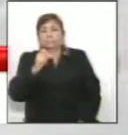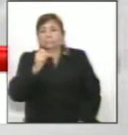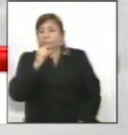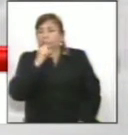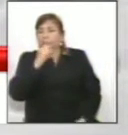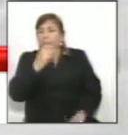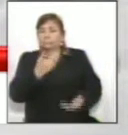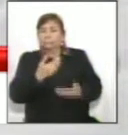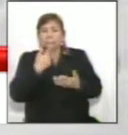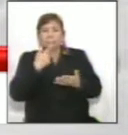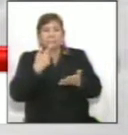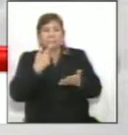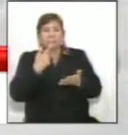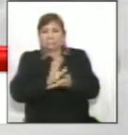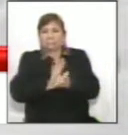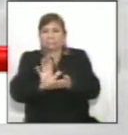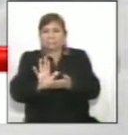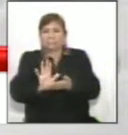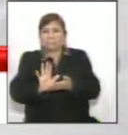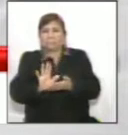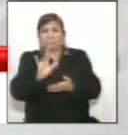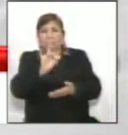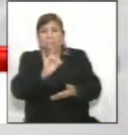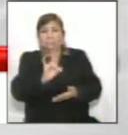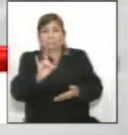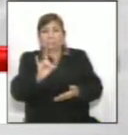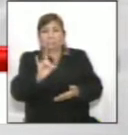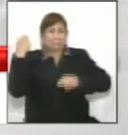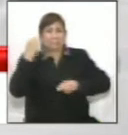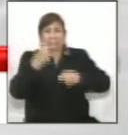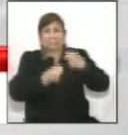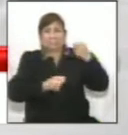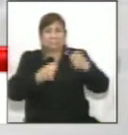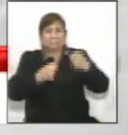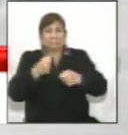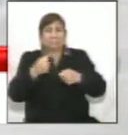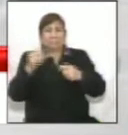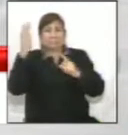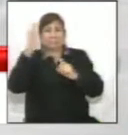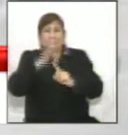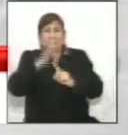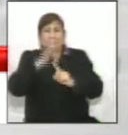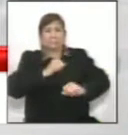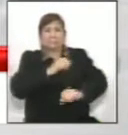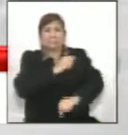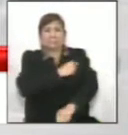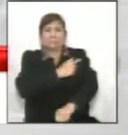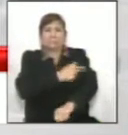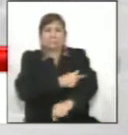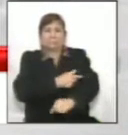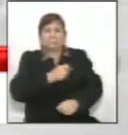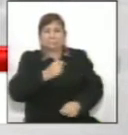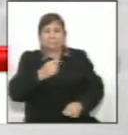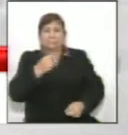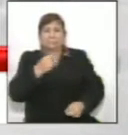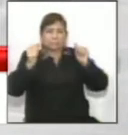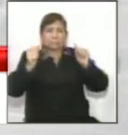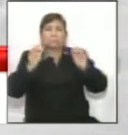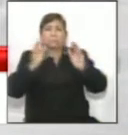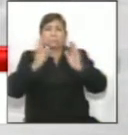que deploramos el uso de la violencia y el abuso de la fuerza. Las protestas deben ser pacíficas y